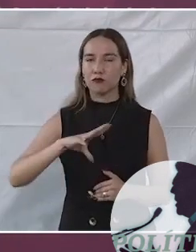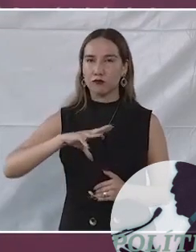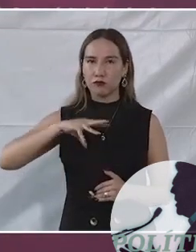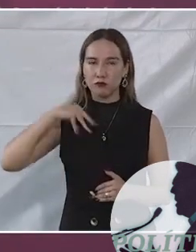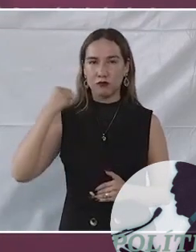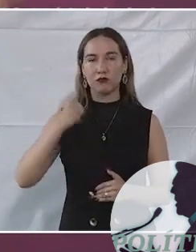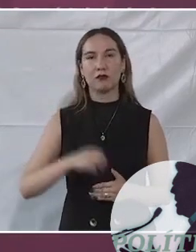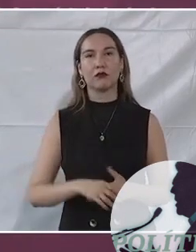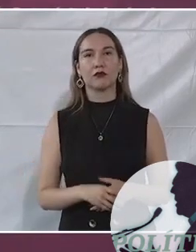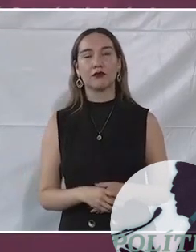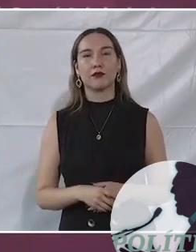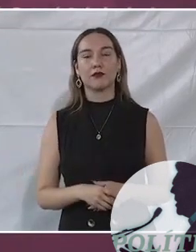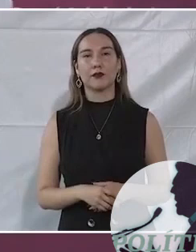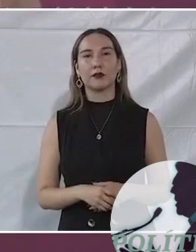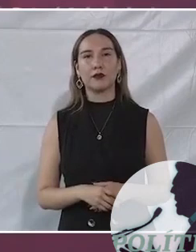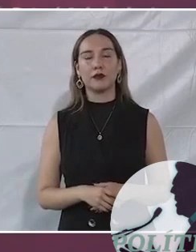Y